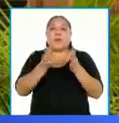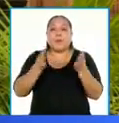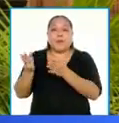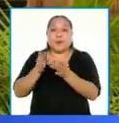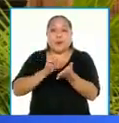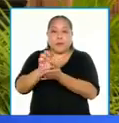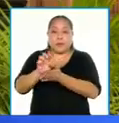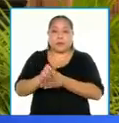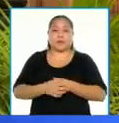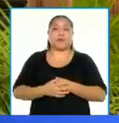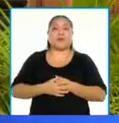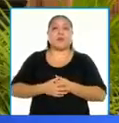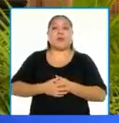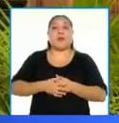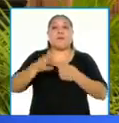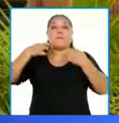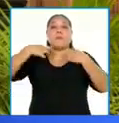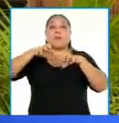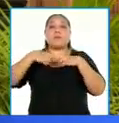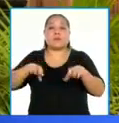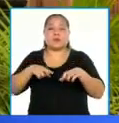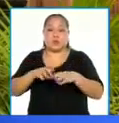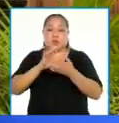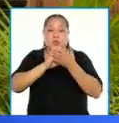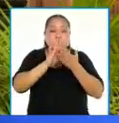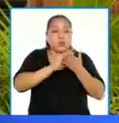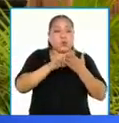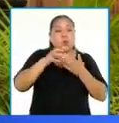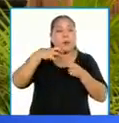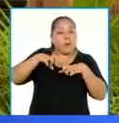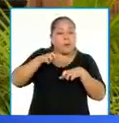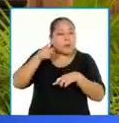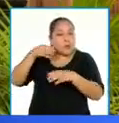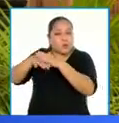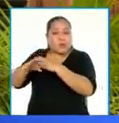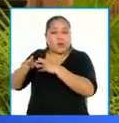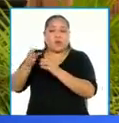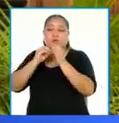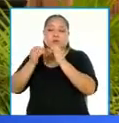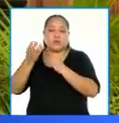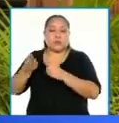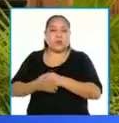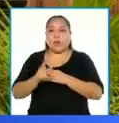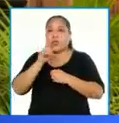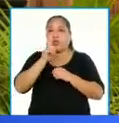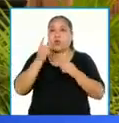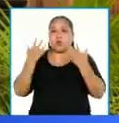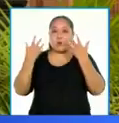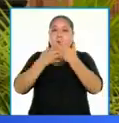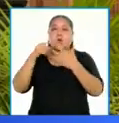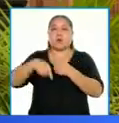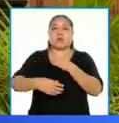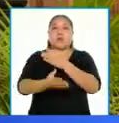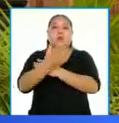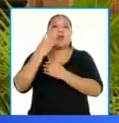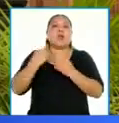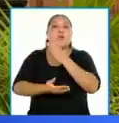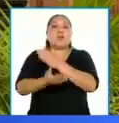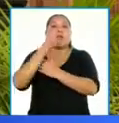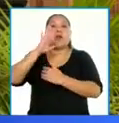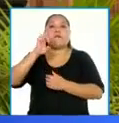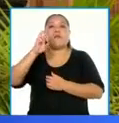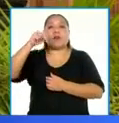Autorizaciones excepcionales, o sea, empresas que no se dedican a este rubro. En la mañana, don Fernando